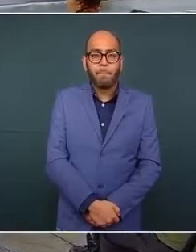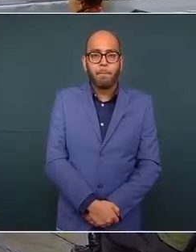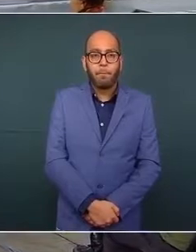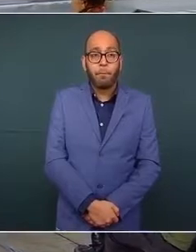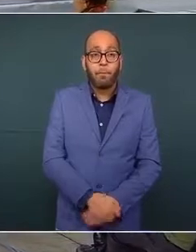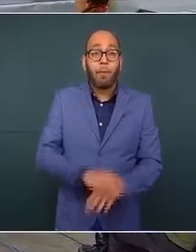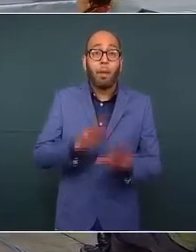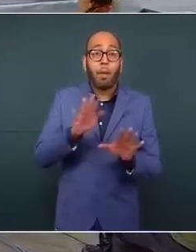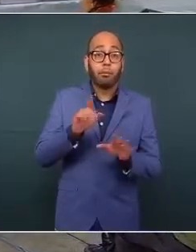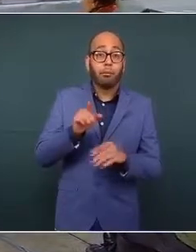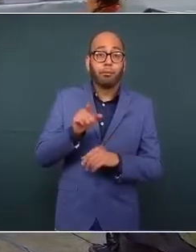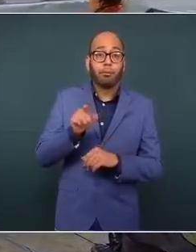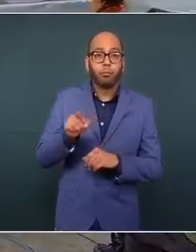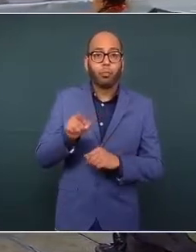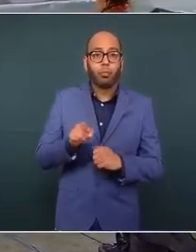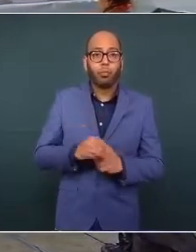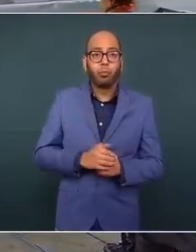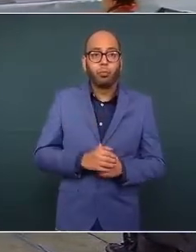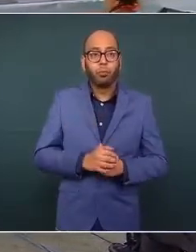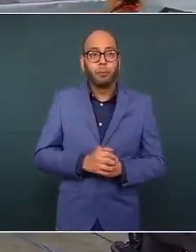Luego tú.